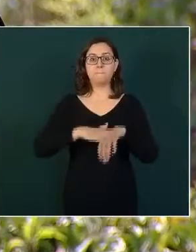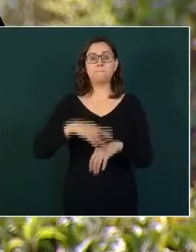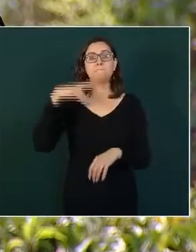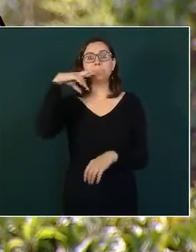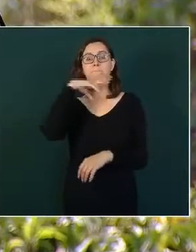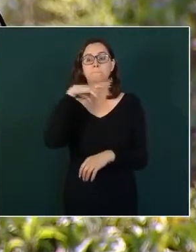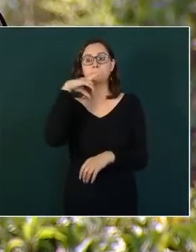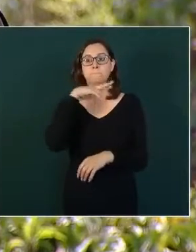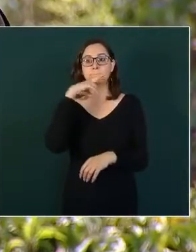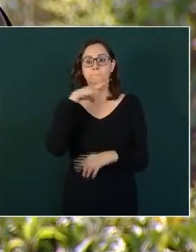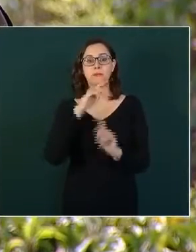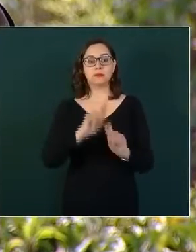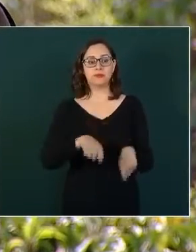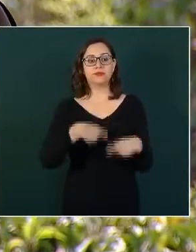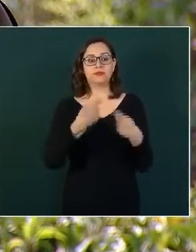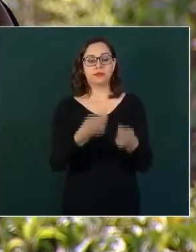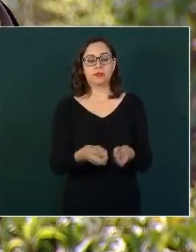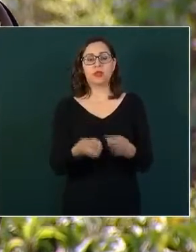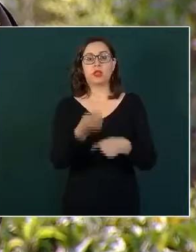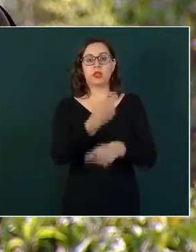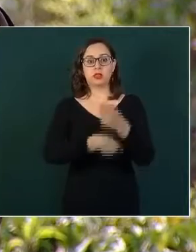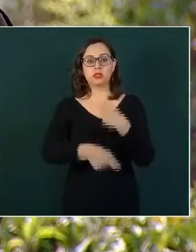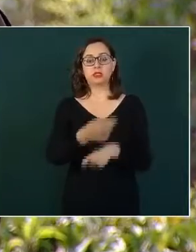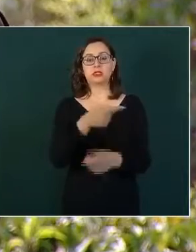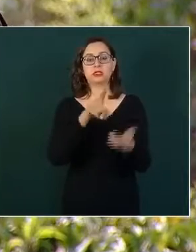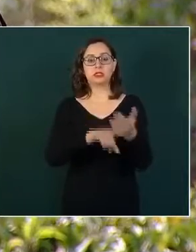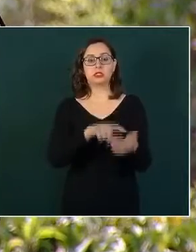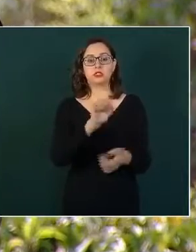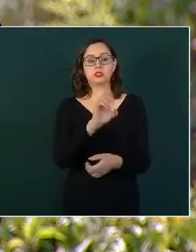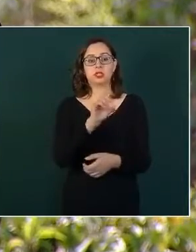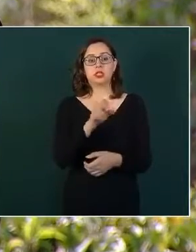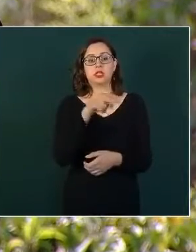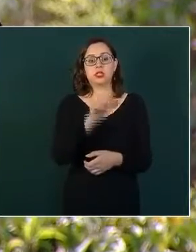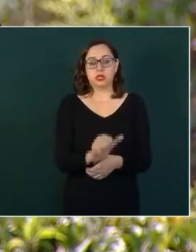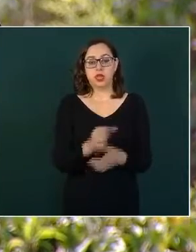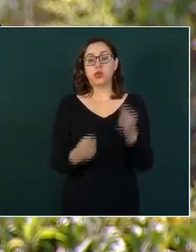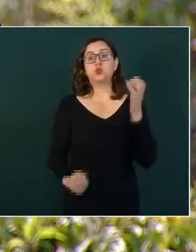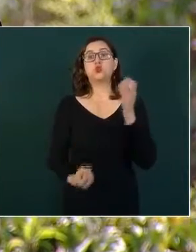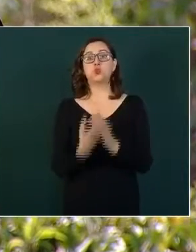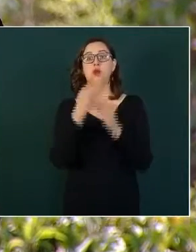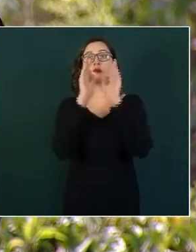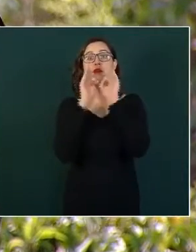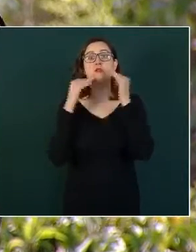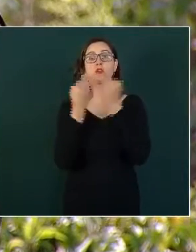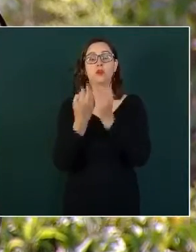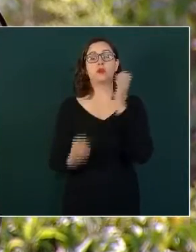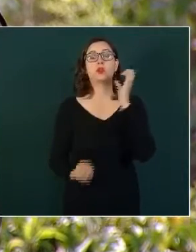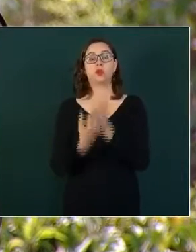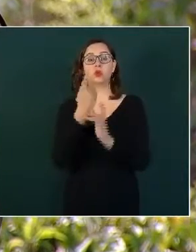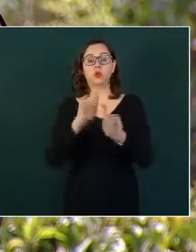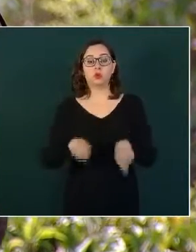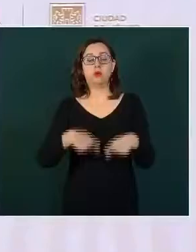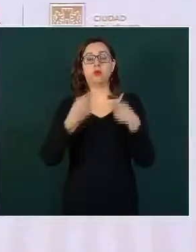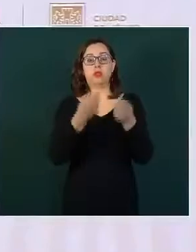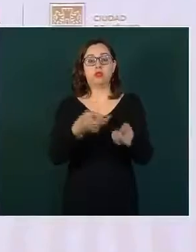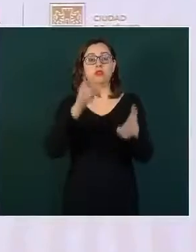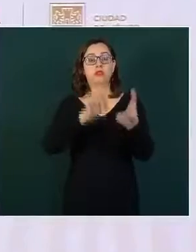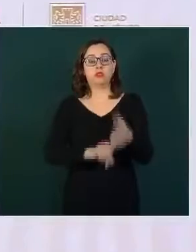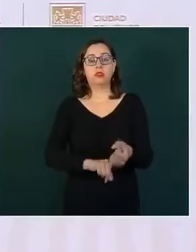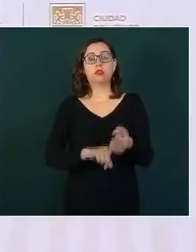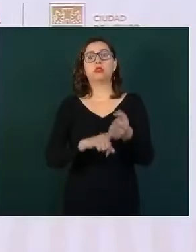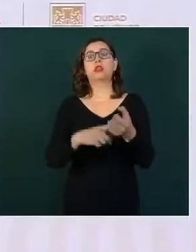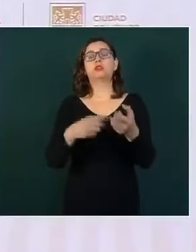de la Secretaría de la Defensa Nacional, con una nueva delegación de funciones hacia sus órganos administrativos y hacia